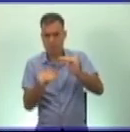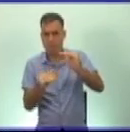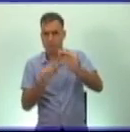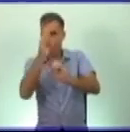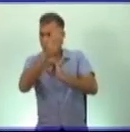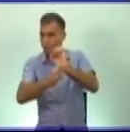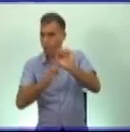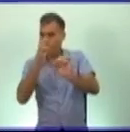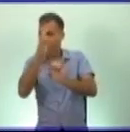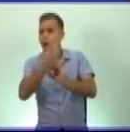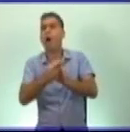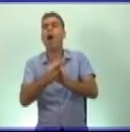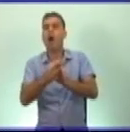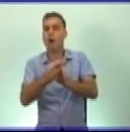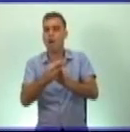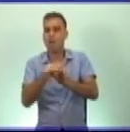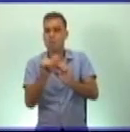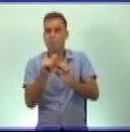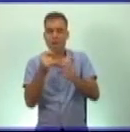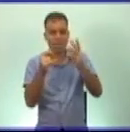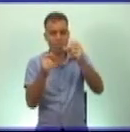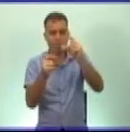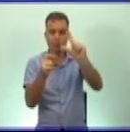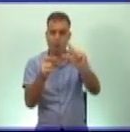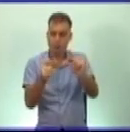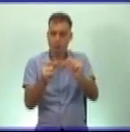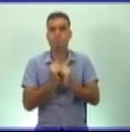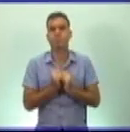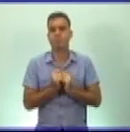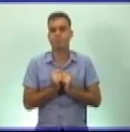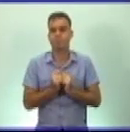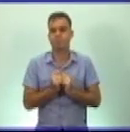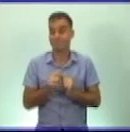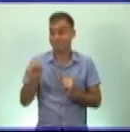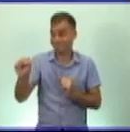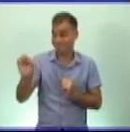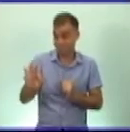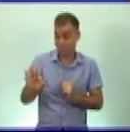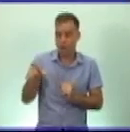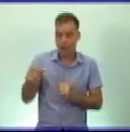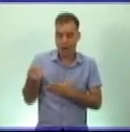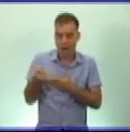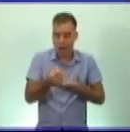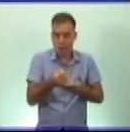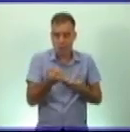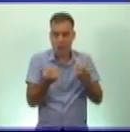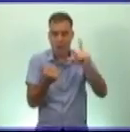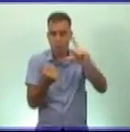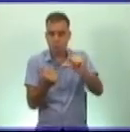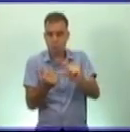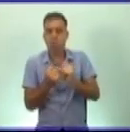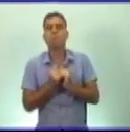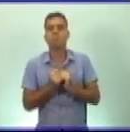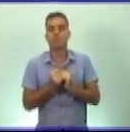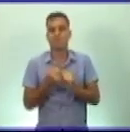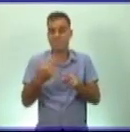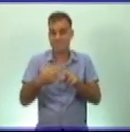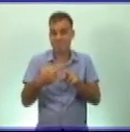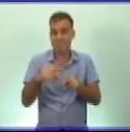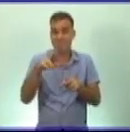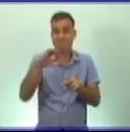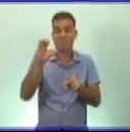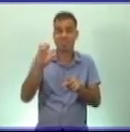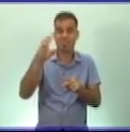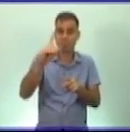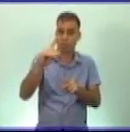el octazufre actúa como agente reductor. Sin embargo, el otro que lo acompaña, el otro